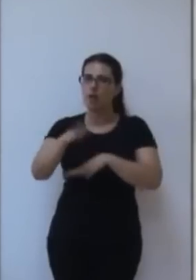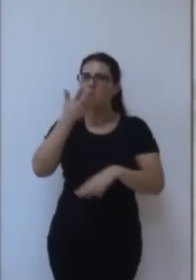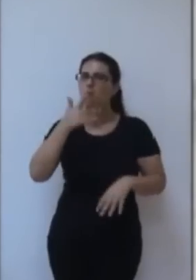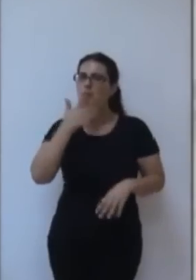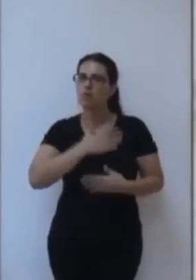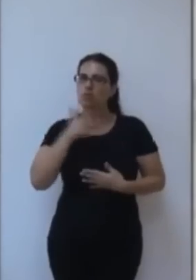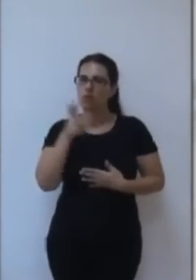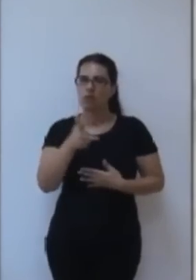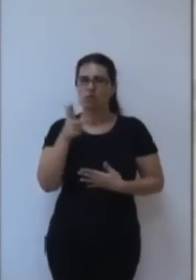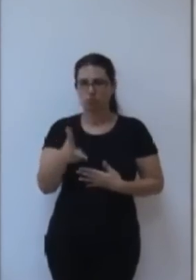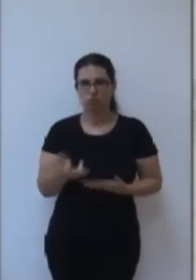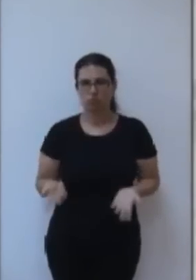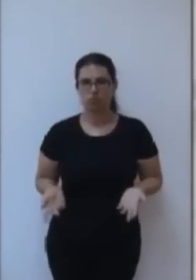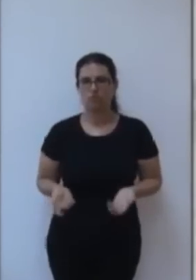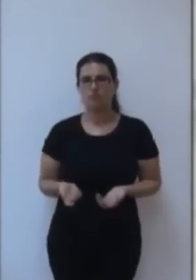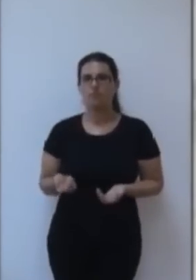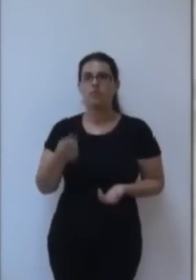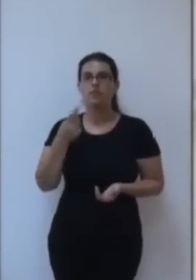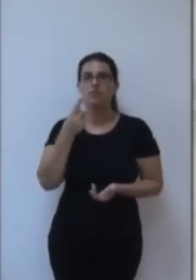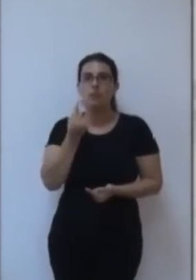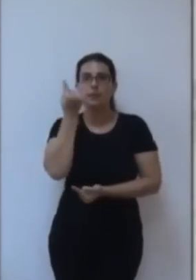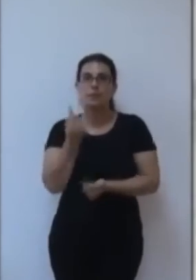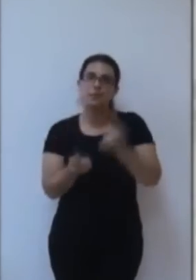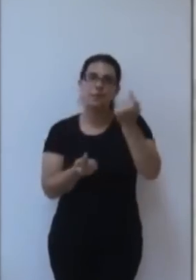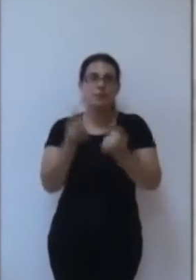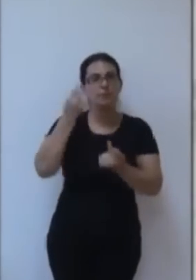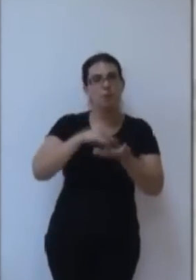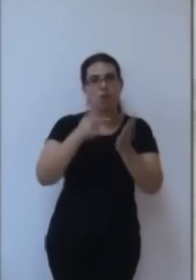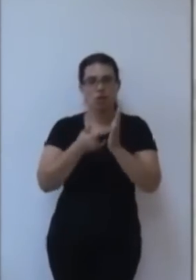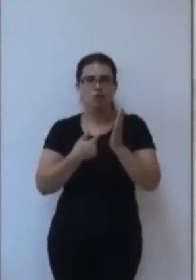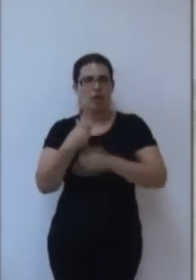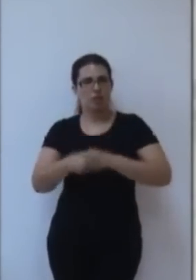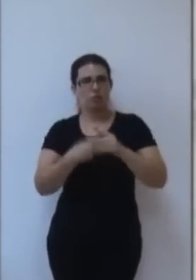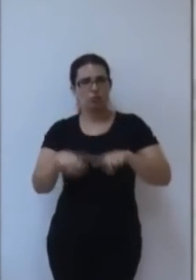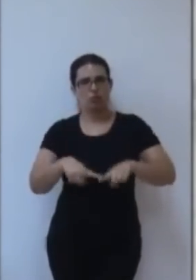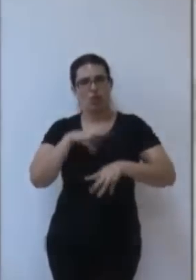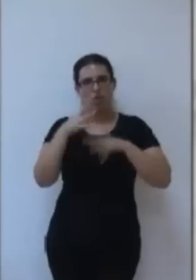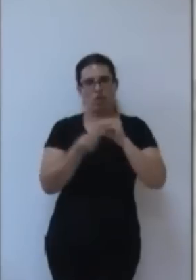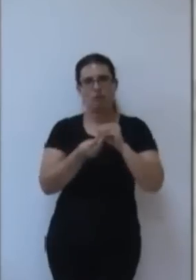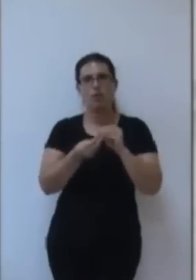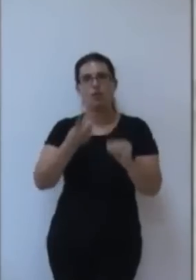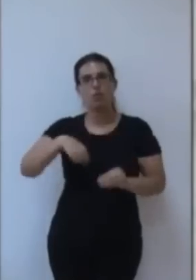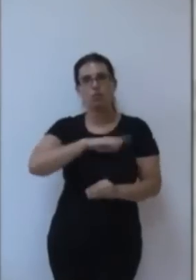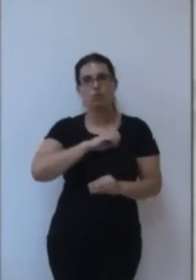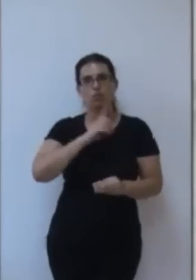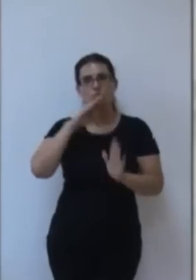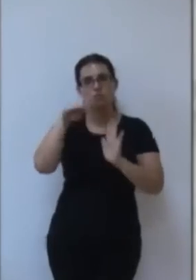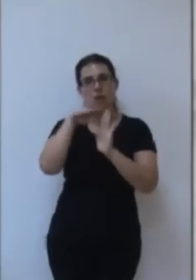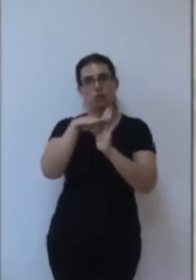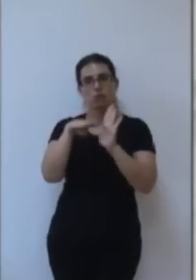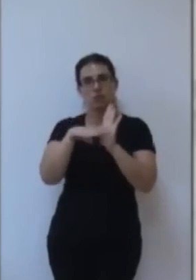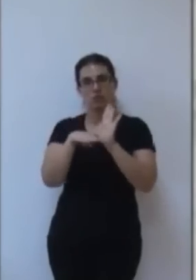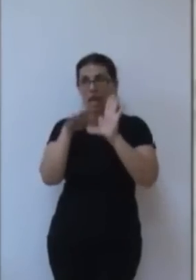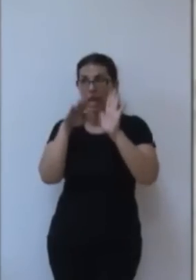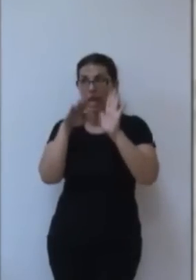consumidor, ¿no? Pues bueno, según van saliendo proyectitos vamos haciendo cosas. seguimos las pautas que